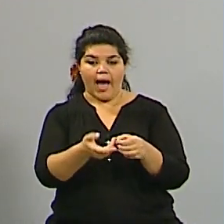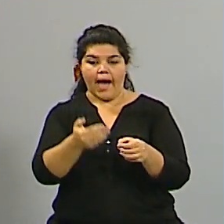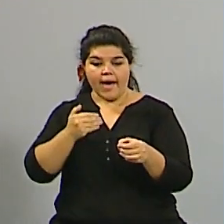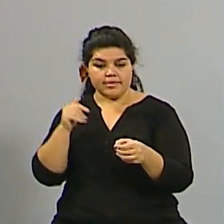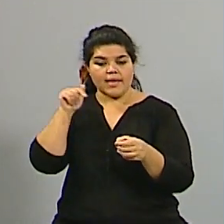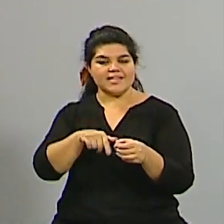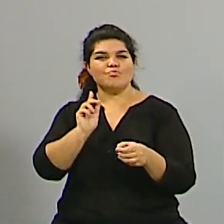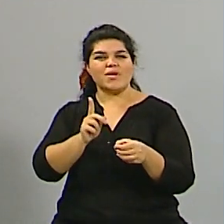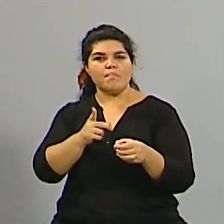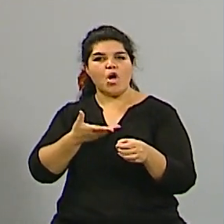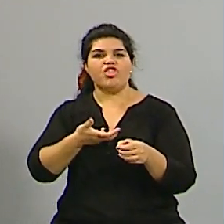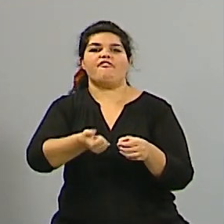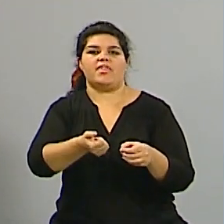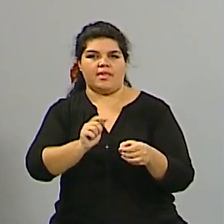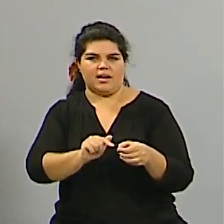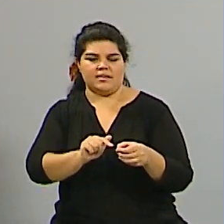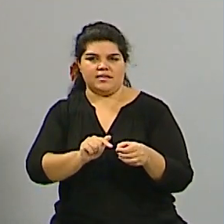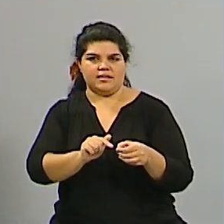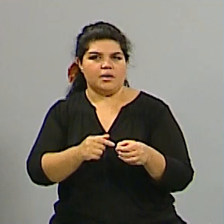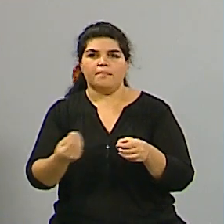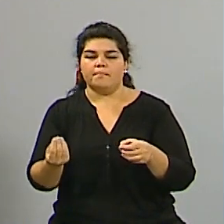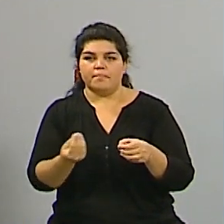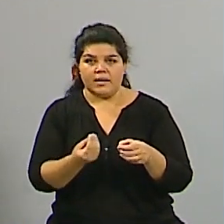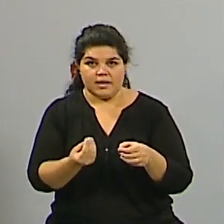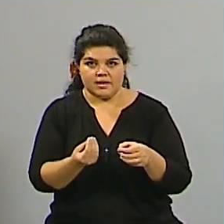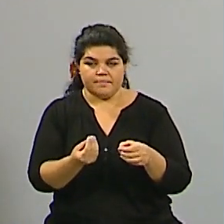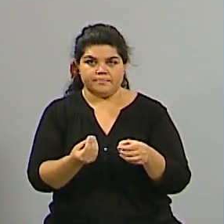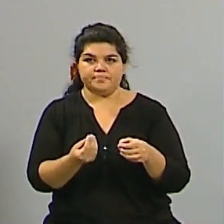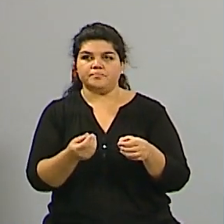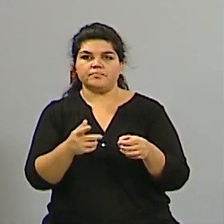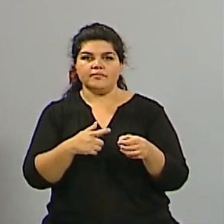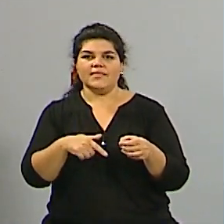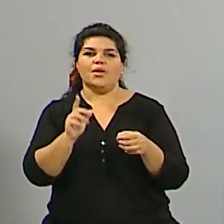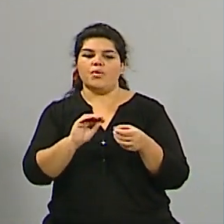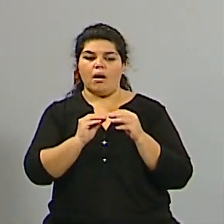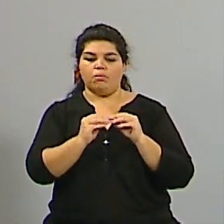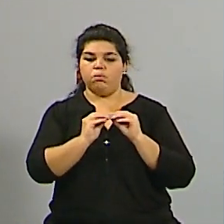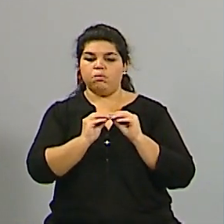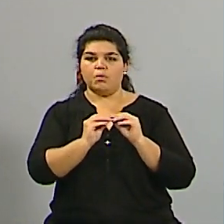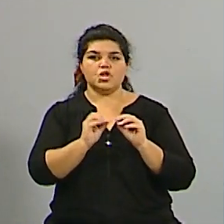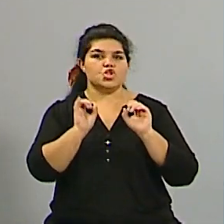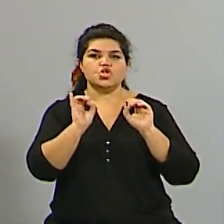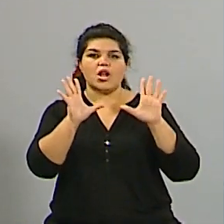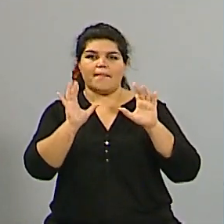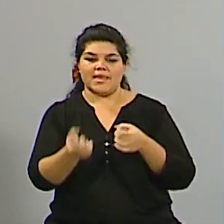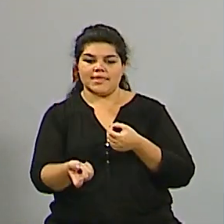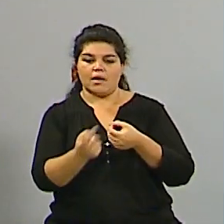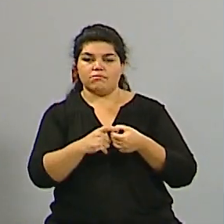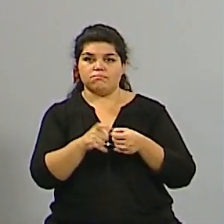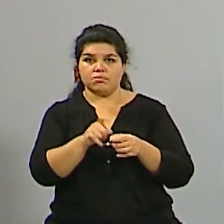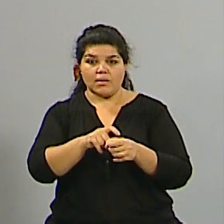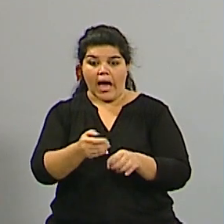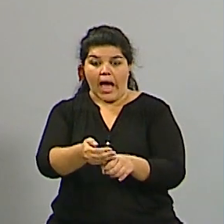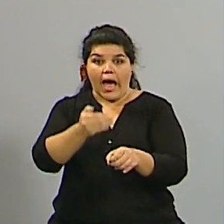Es decir, mantener una base chica y negociar para ese sector para mantener fidelidad de esa